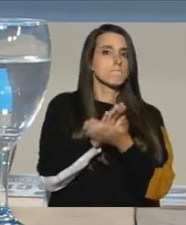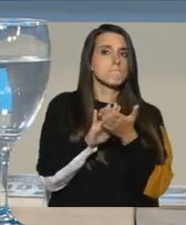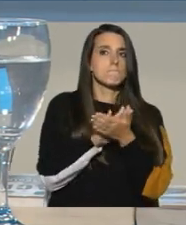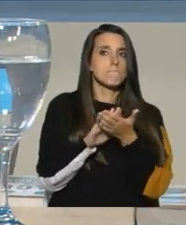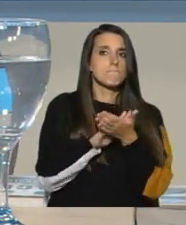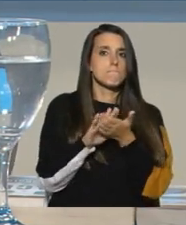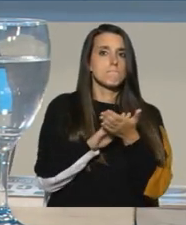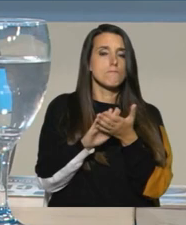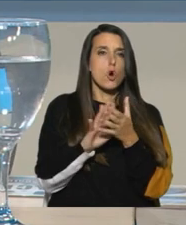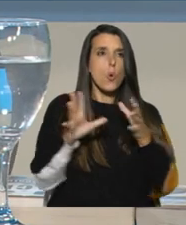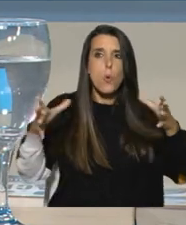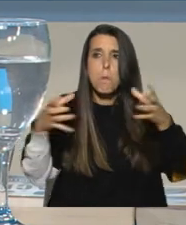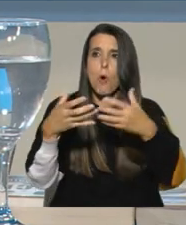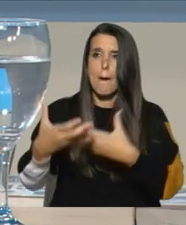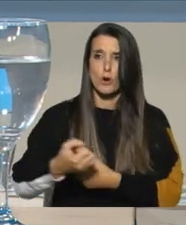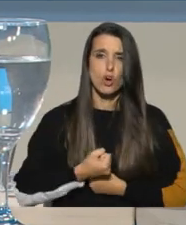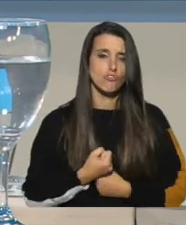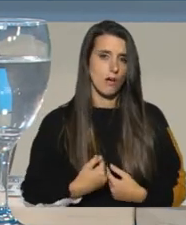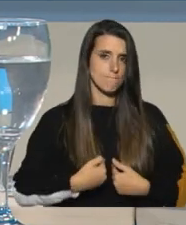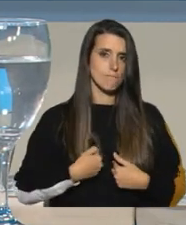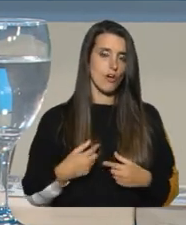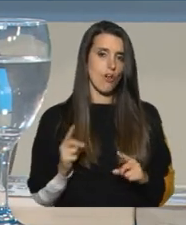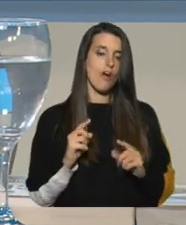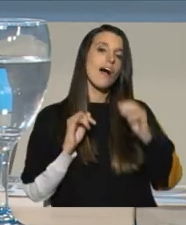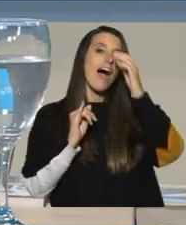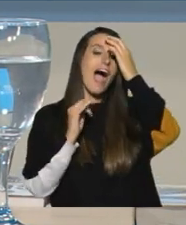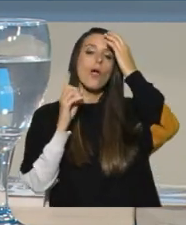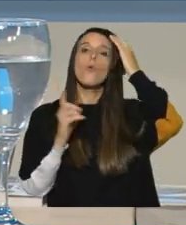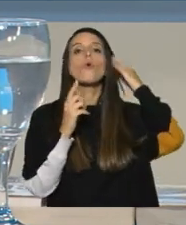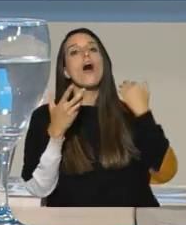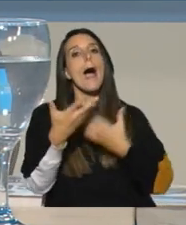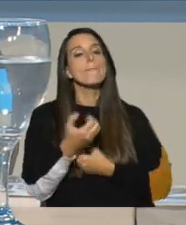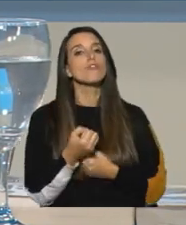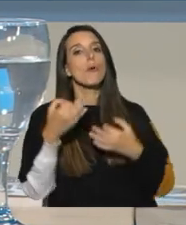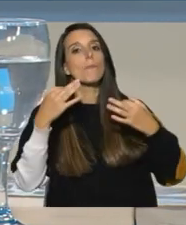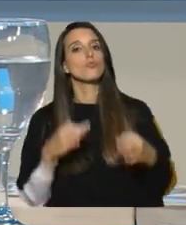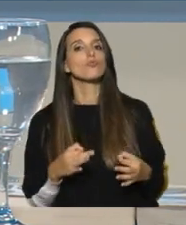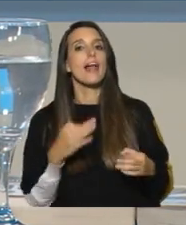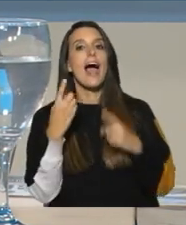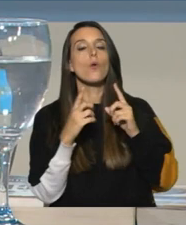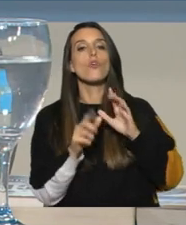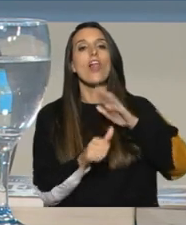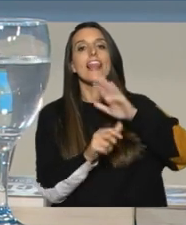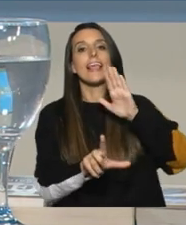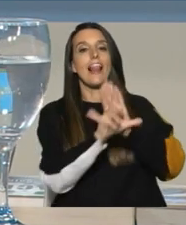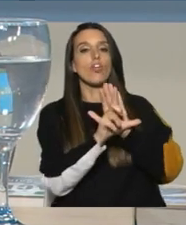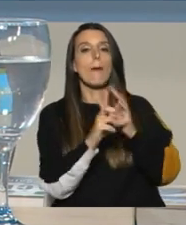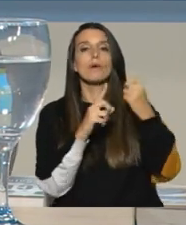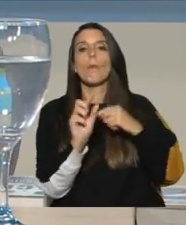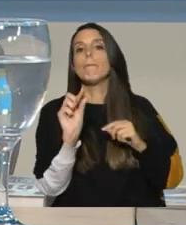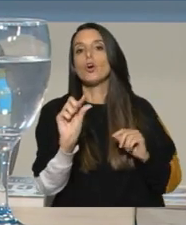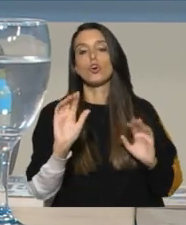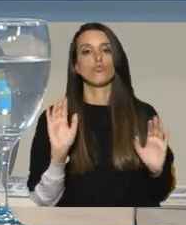decidido de bloques enteros. O sea, tenemos sí algunos apoyos puntuales de algunos legisladores, pero muy